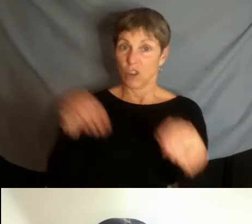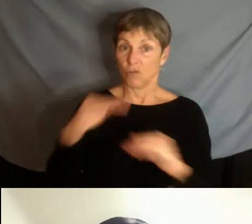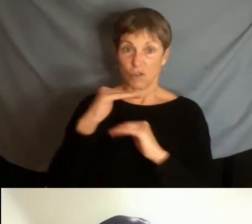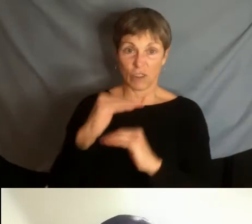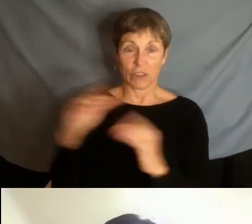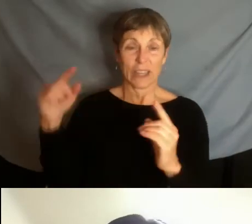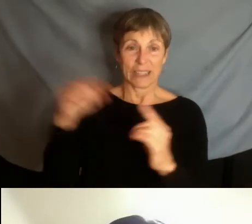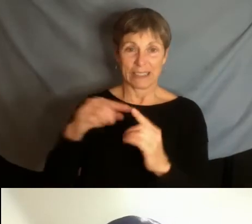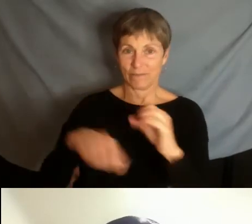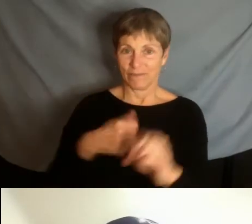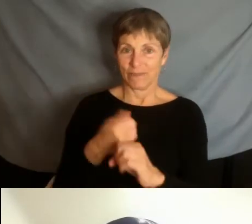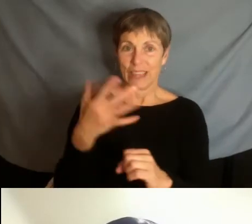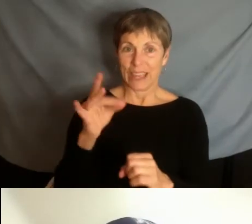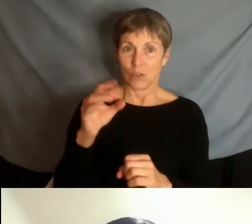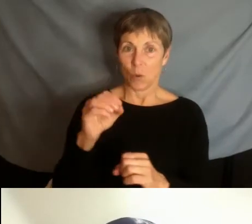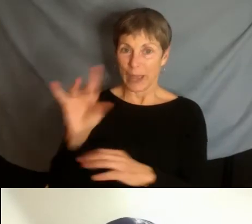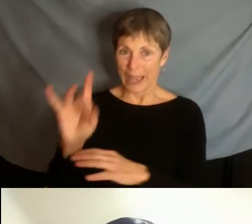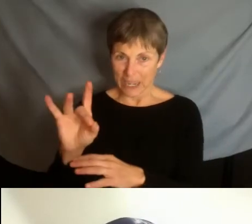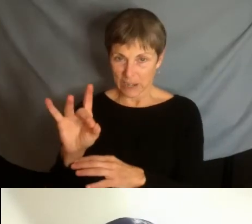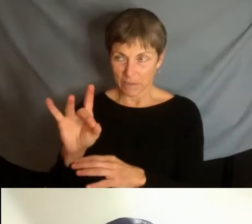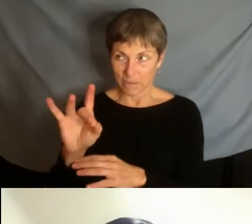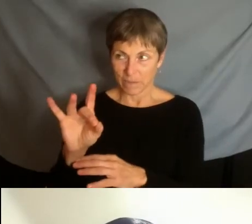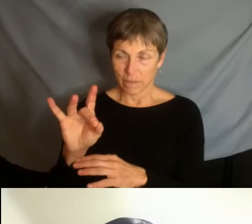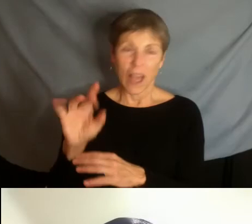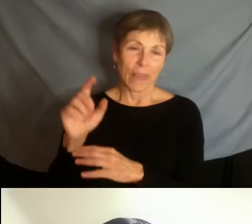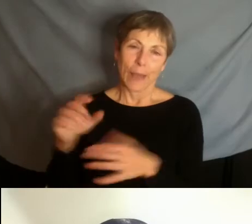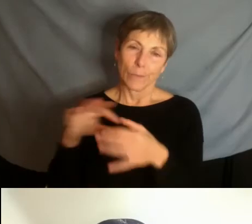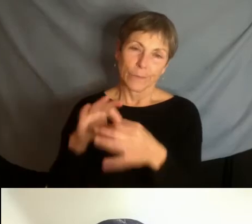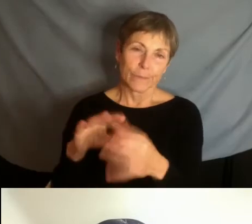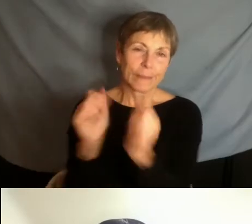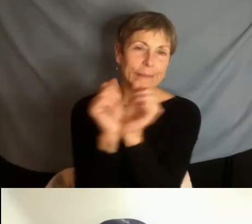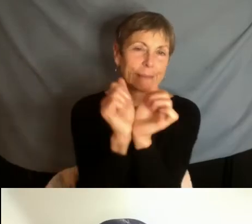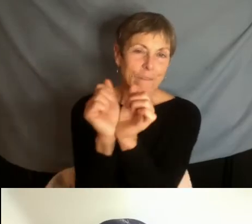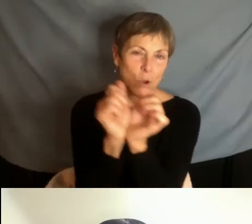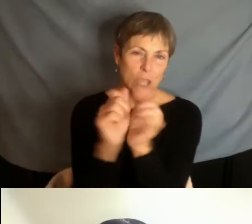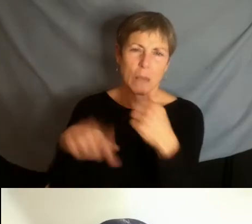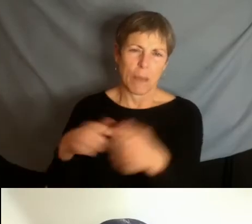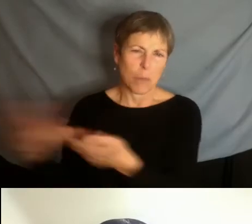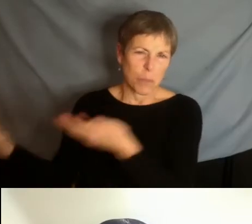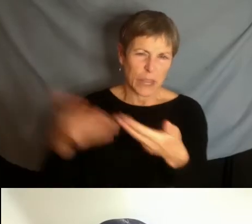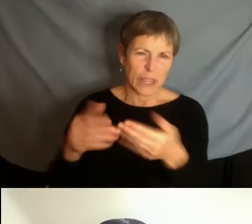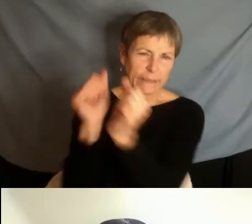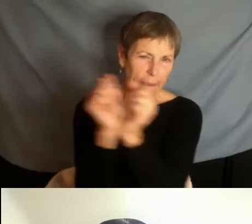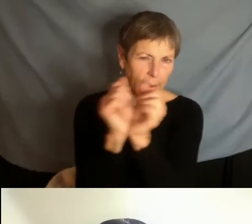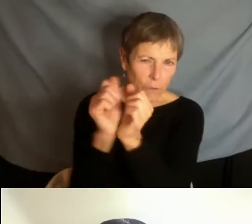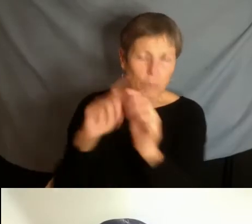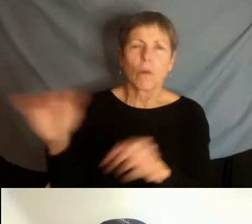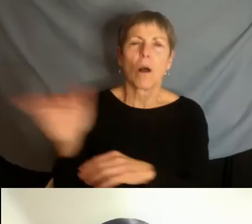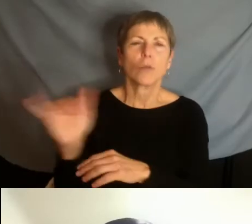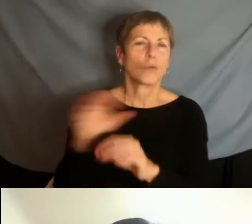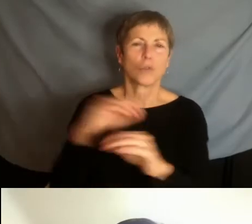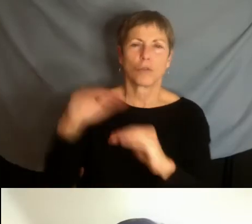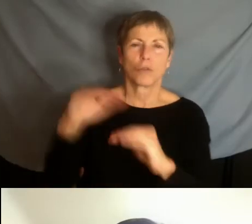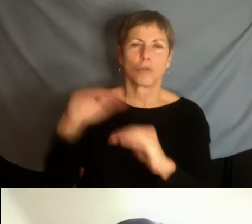Constitución dice que no puede haber restricciones de inmigración hasta 1808 y era sobre la esclavitud, el derecho de